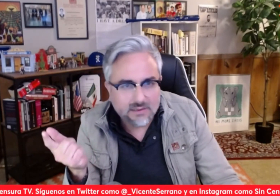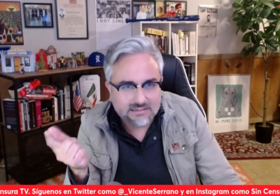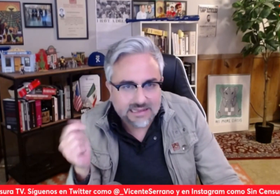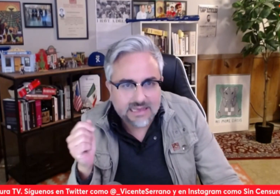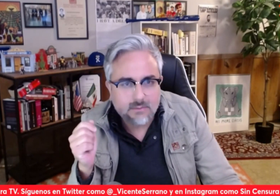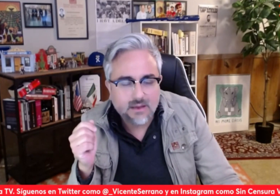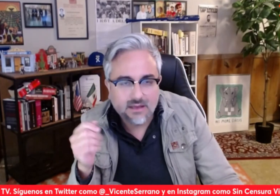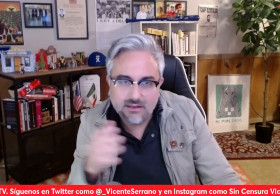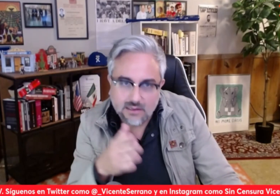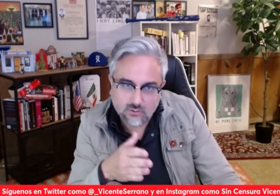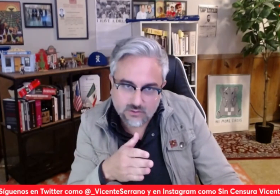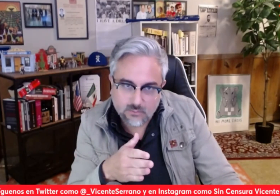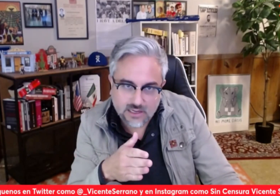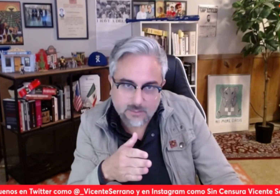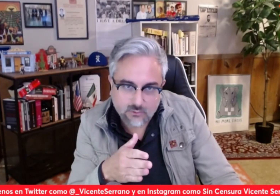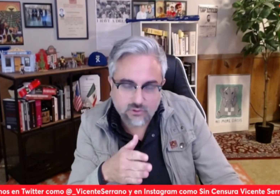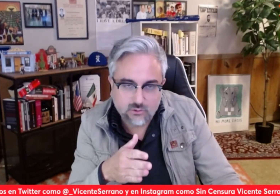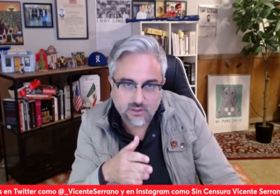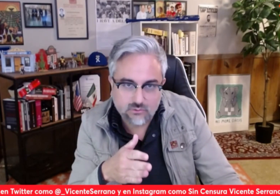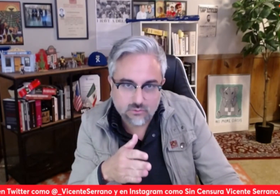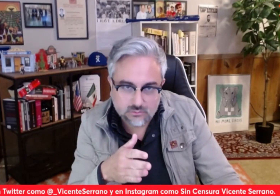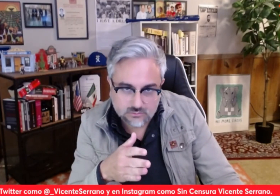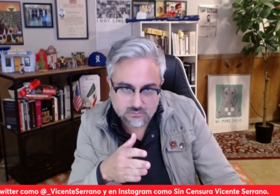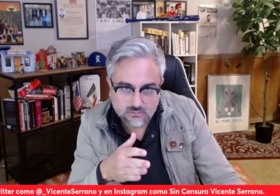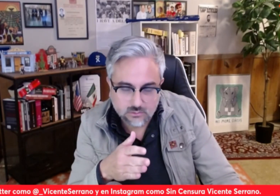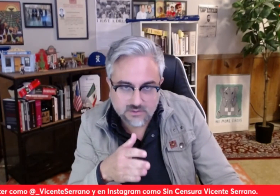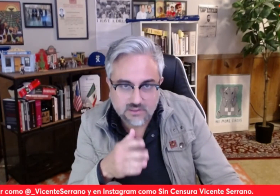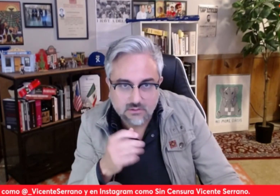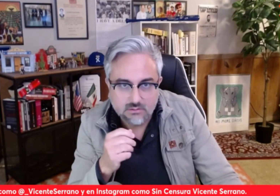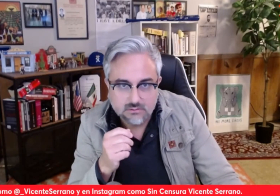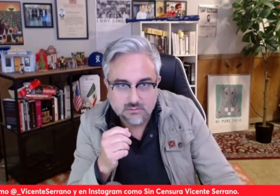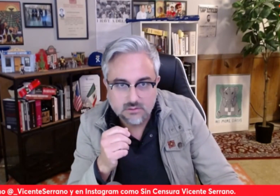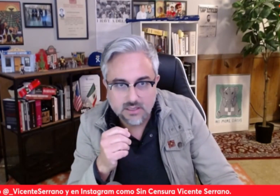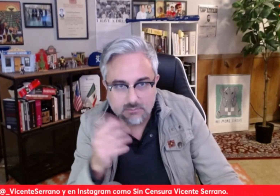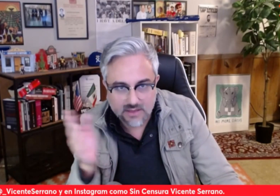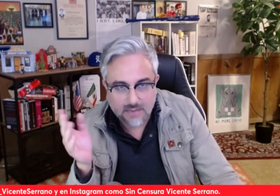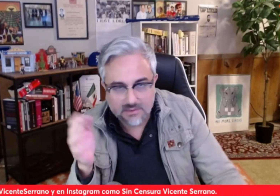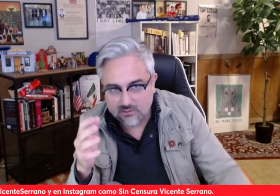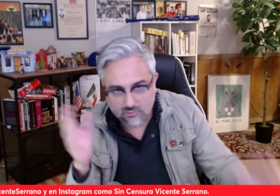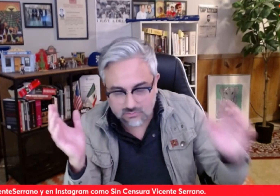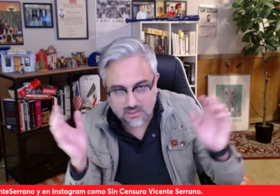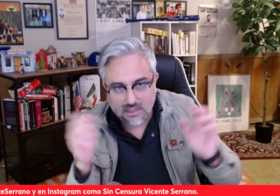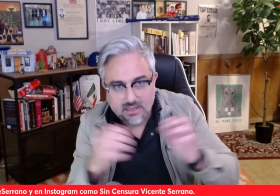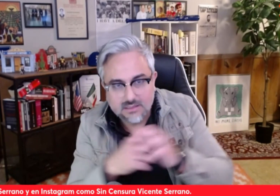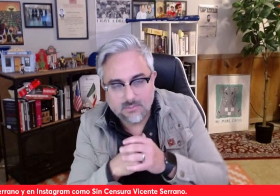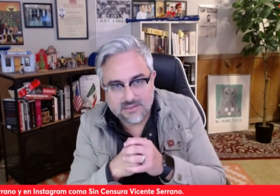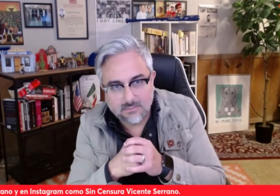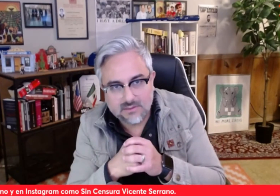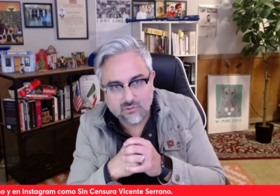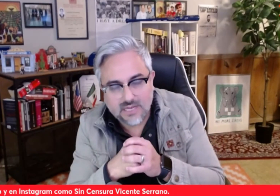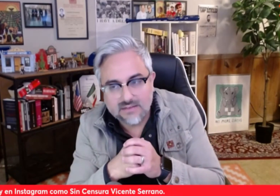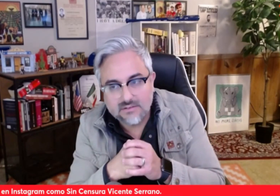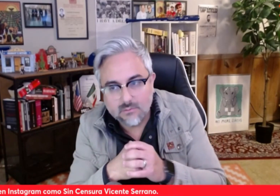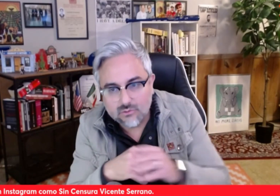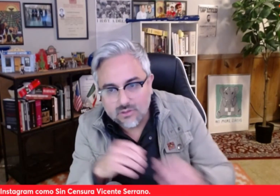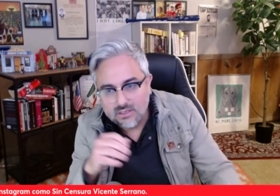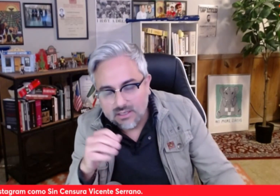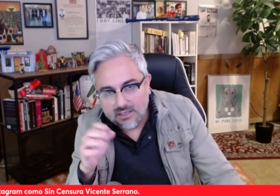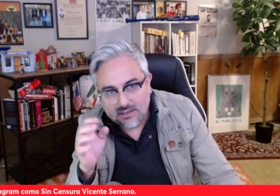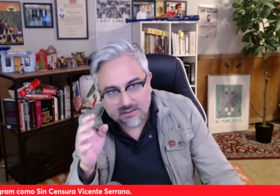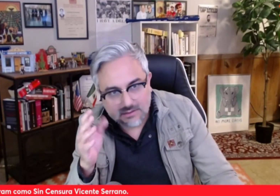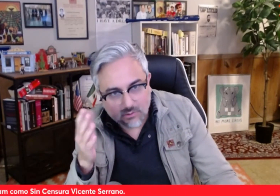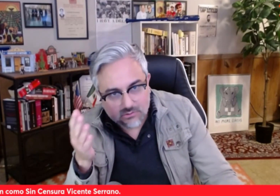Ciro Gómez Leiva. Carlos Loret de Mola, que por cierto era su vecino, ¿no? Allá en Miami, en estos departamentos